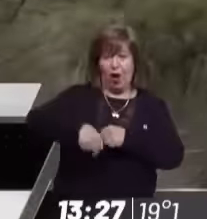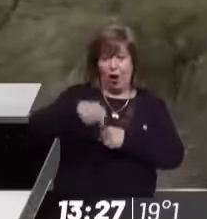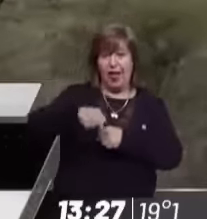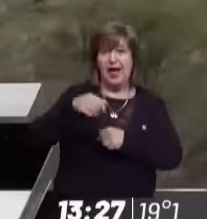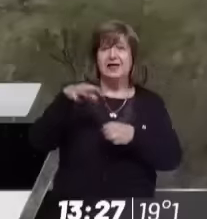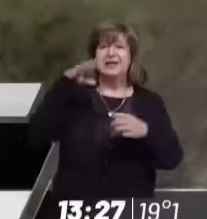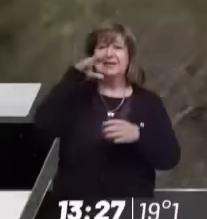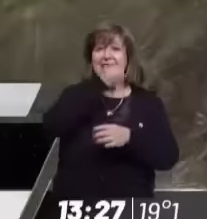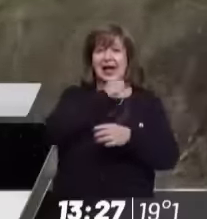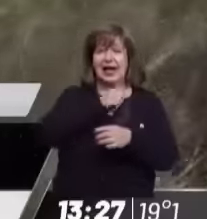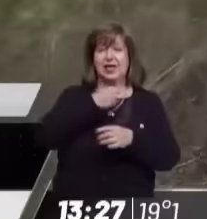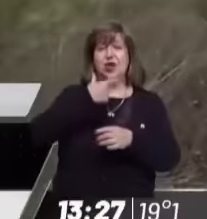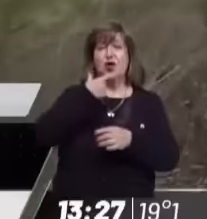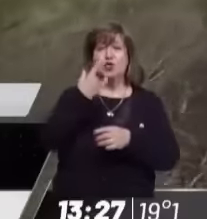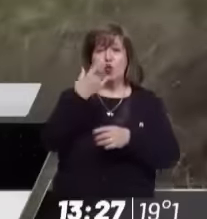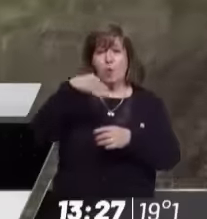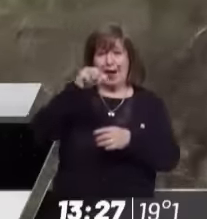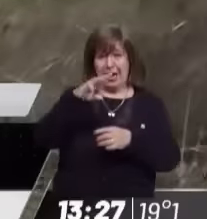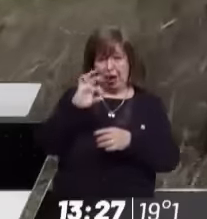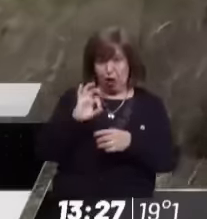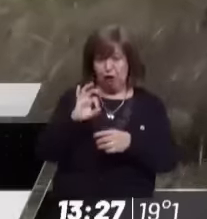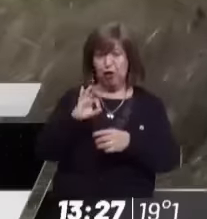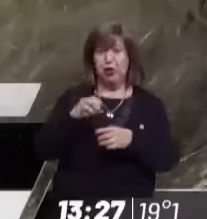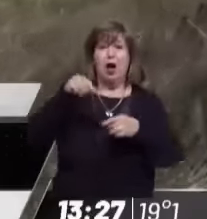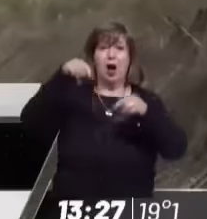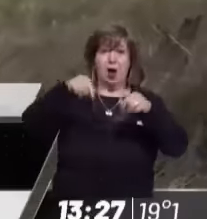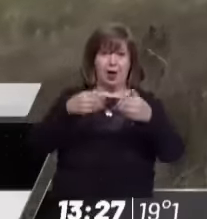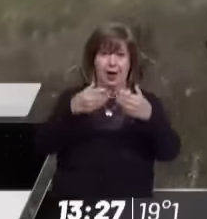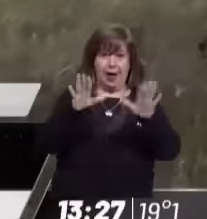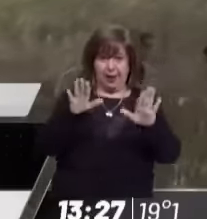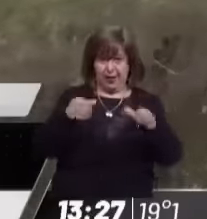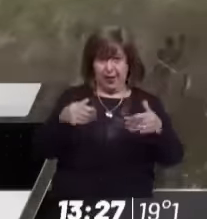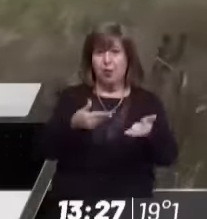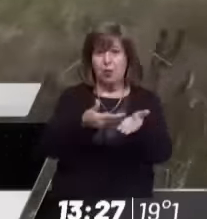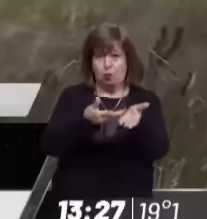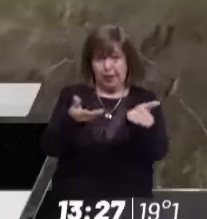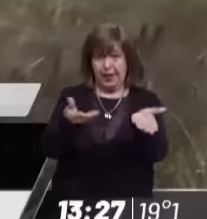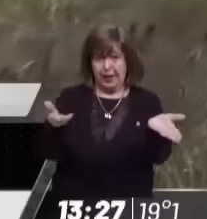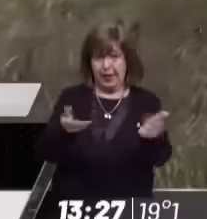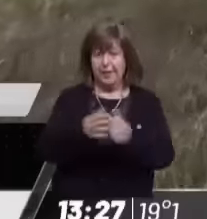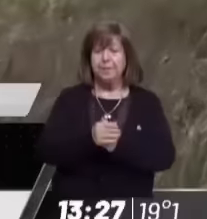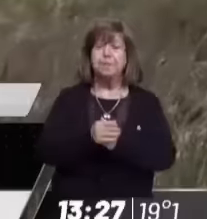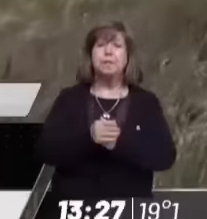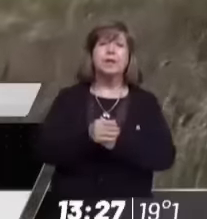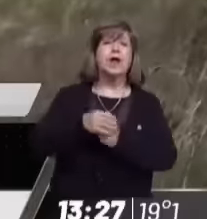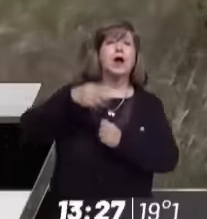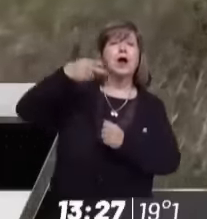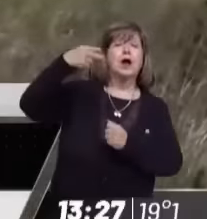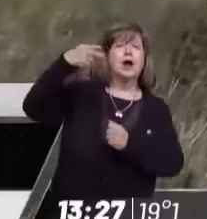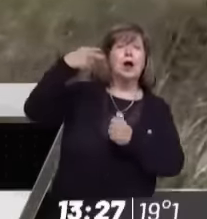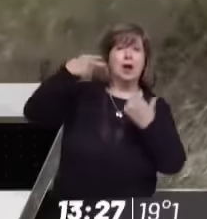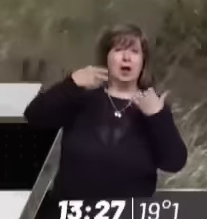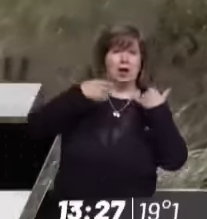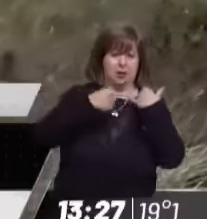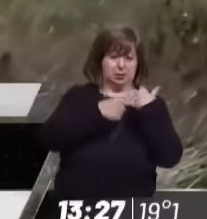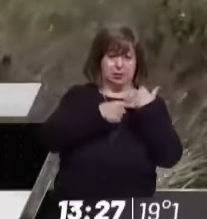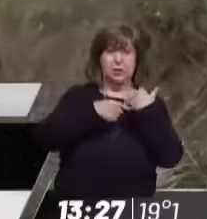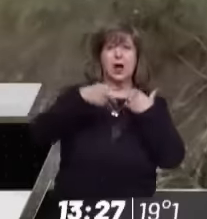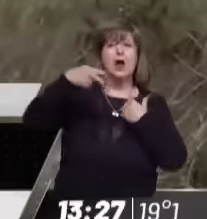primicia de lo que es el rumbo hoy de la investigación. El país está en vilo detrás justamente de esos